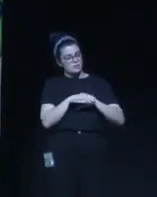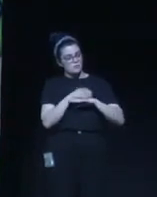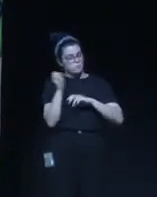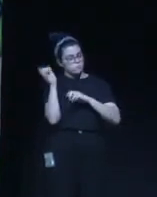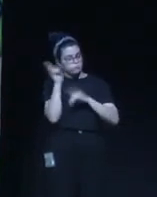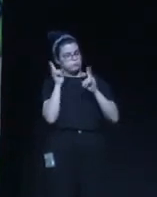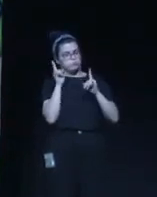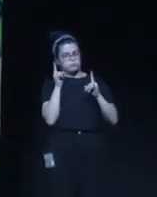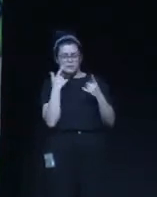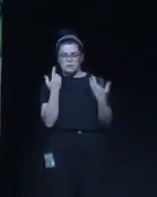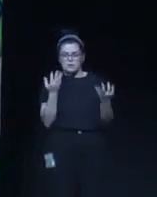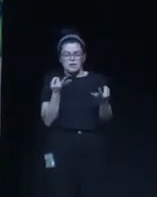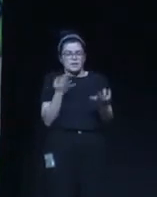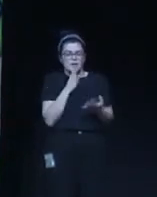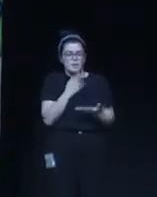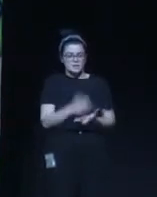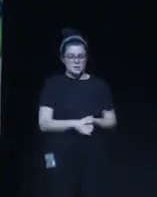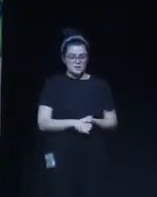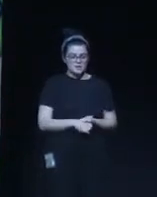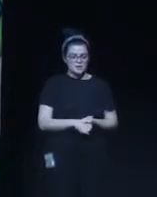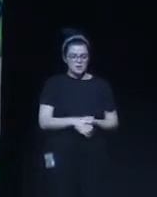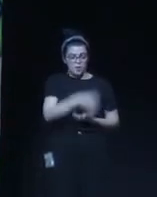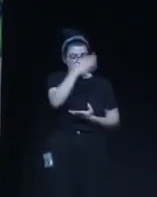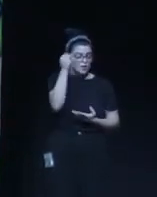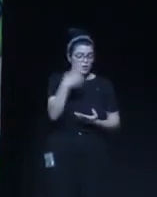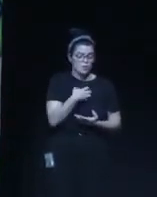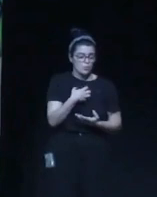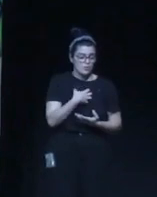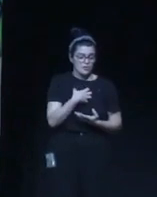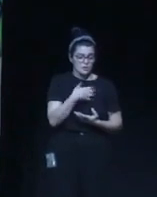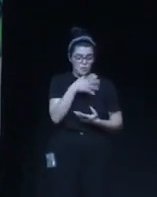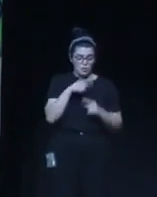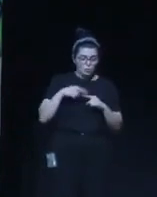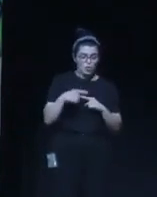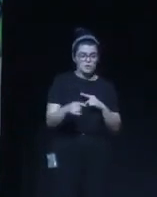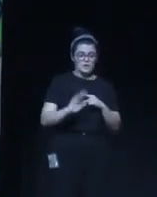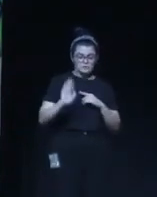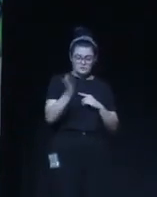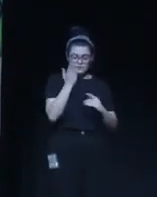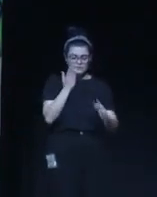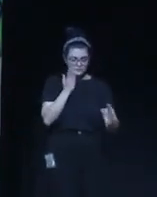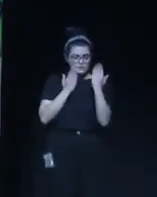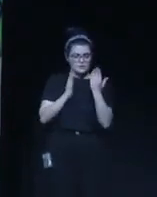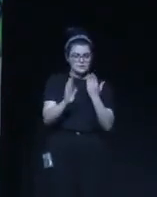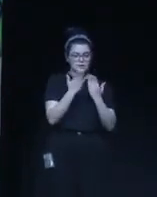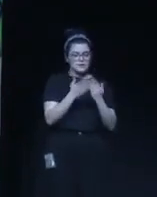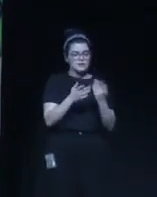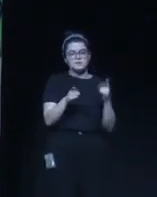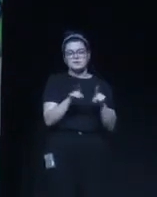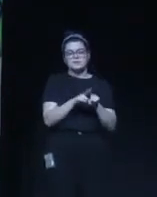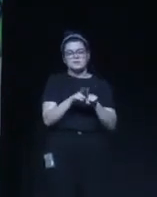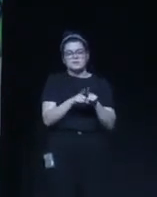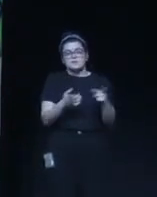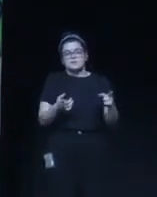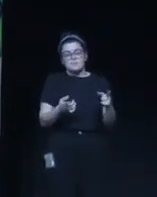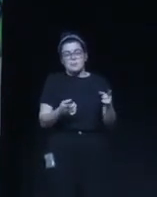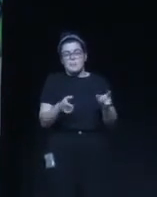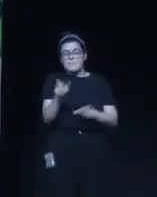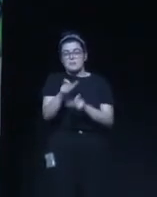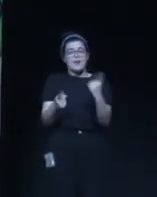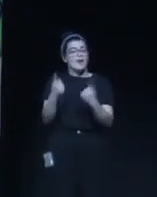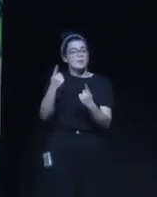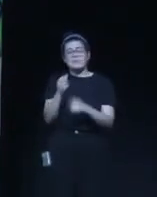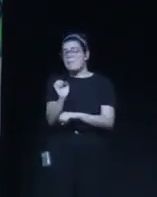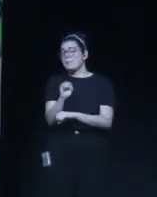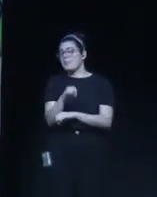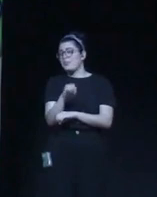puedes olvidar. Y para no verla, esto es como el cuento del rey desnudo, ¿no? Hay gente que no la ve. Y uh-huh. Es